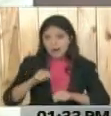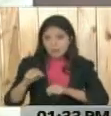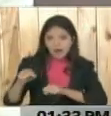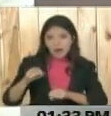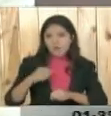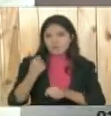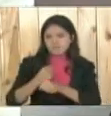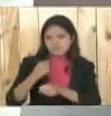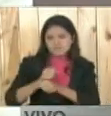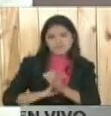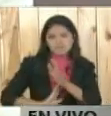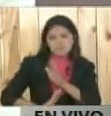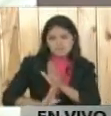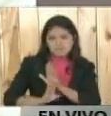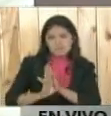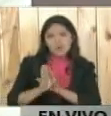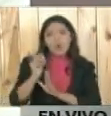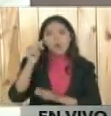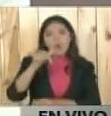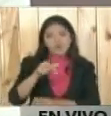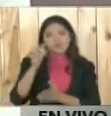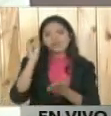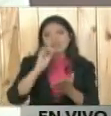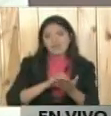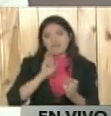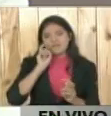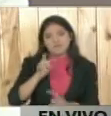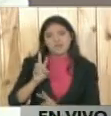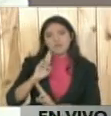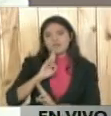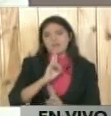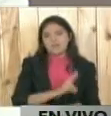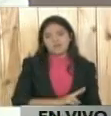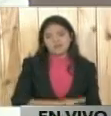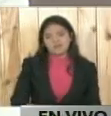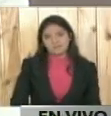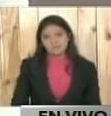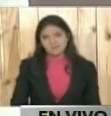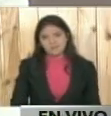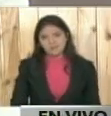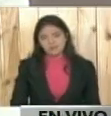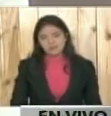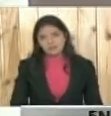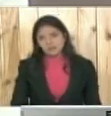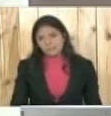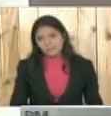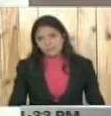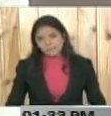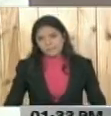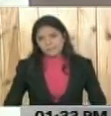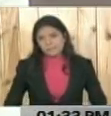aquí en la tierra. Y yo diría que en el año